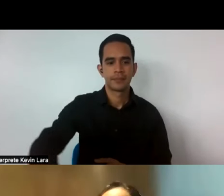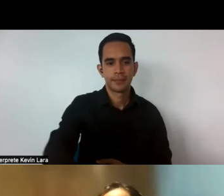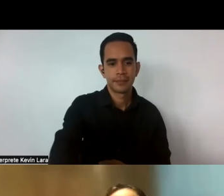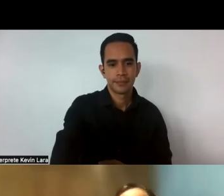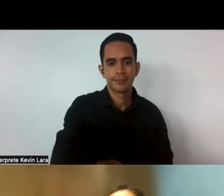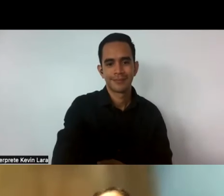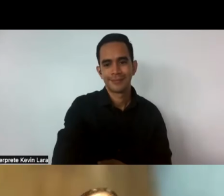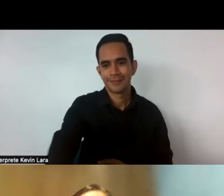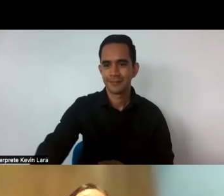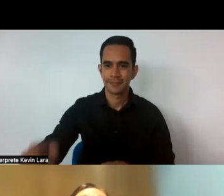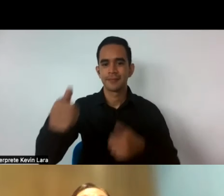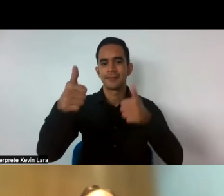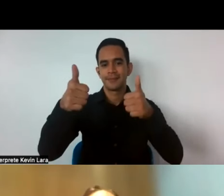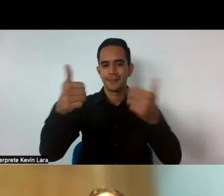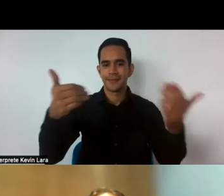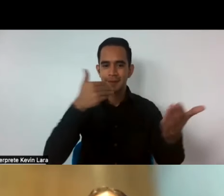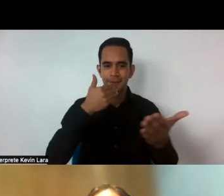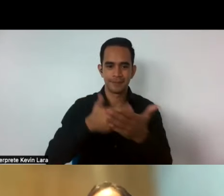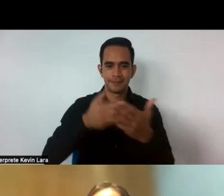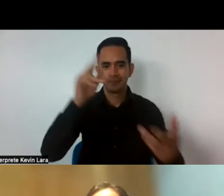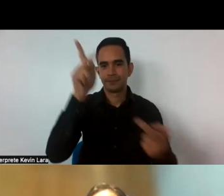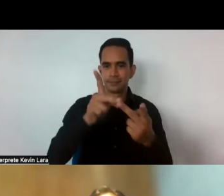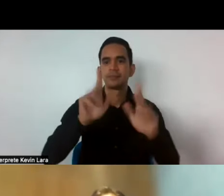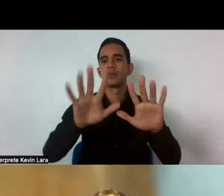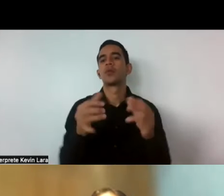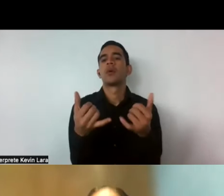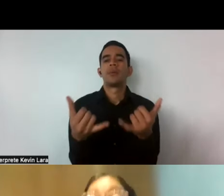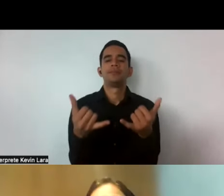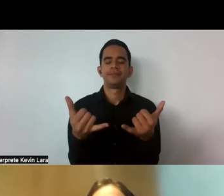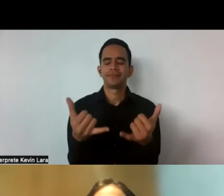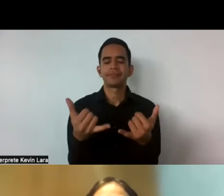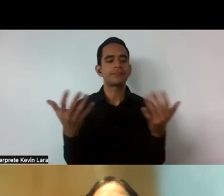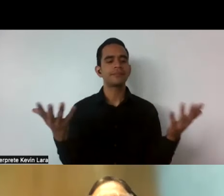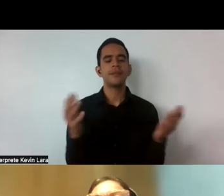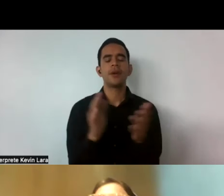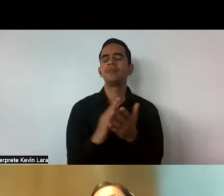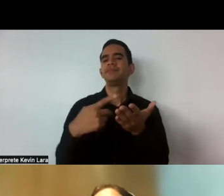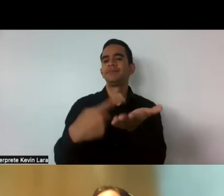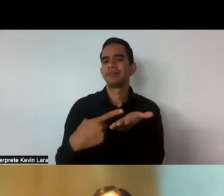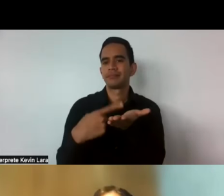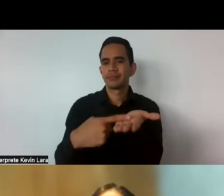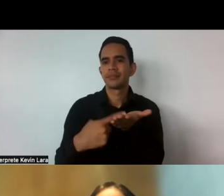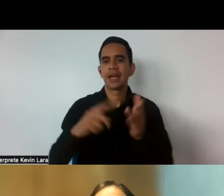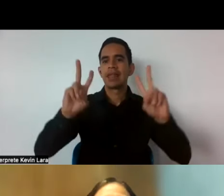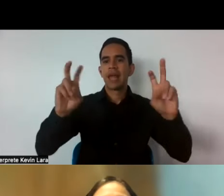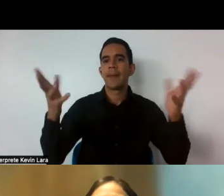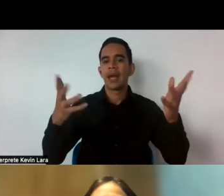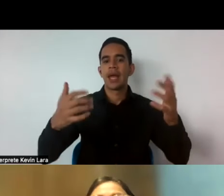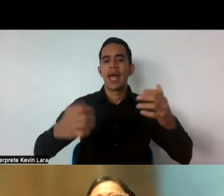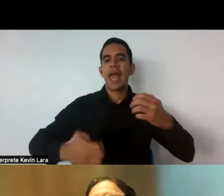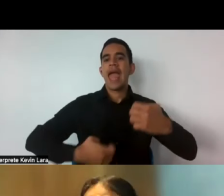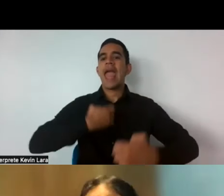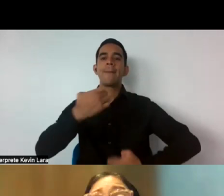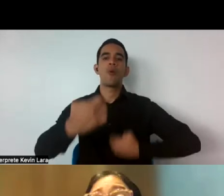Sí, la Excelente, podemos ver. gracias. A ver, la mañana de hoy vamos a estar conversando sobre las emociones. Vamos a